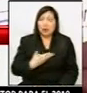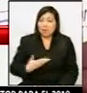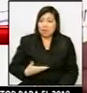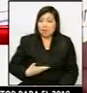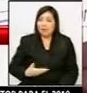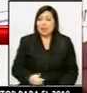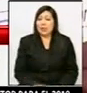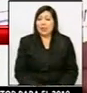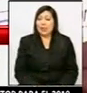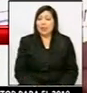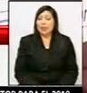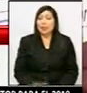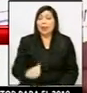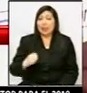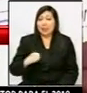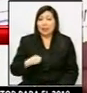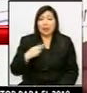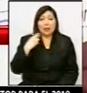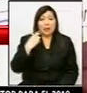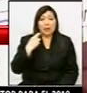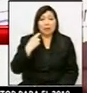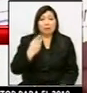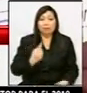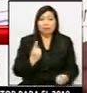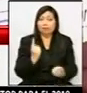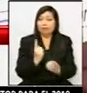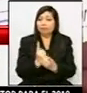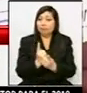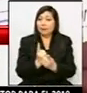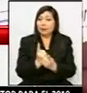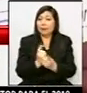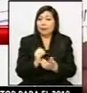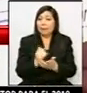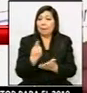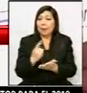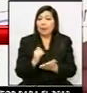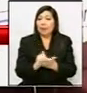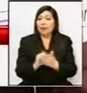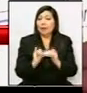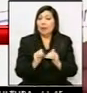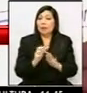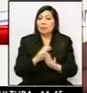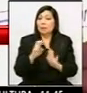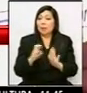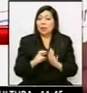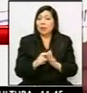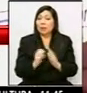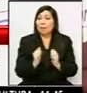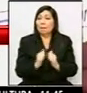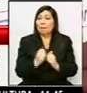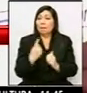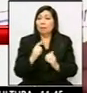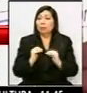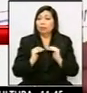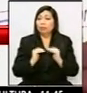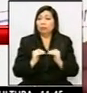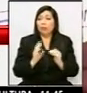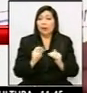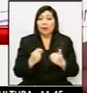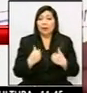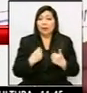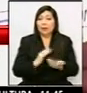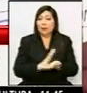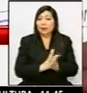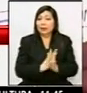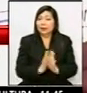el alcalde de Puno interpusieron una medida cautelar para paralizar el proyecto por una cuestión de límites que no tenía nada que